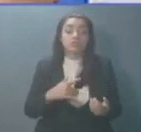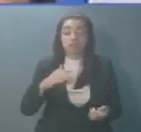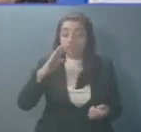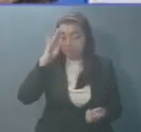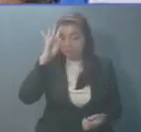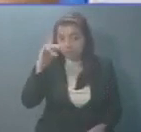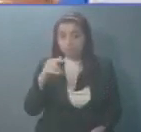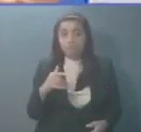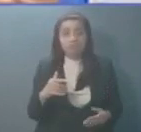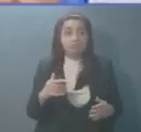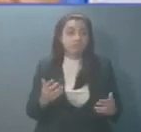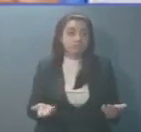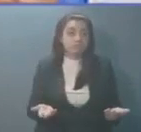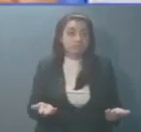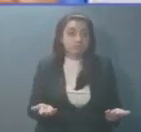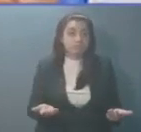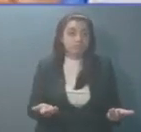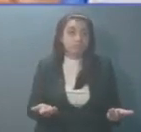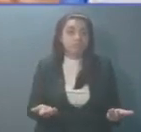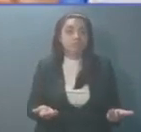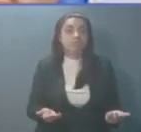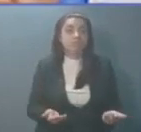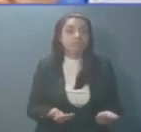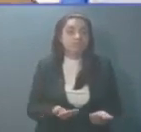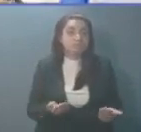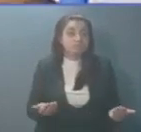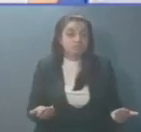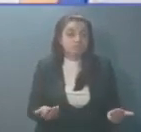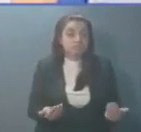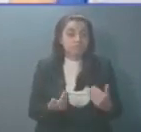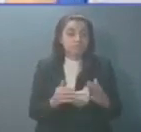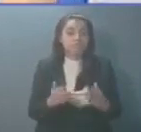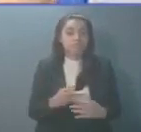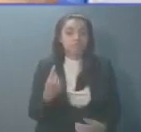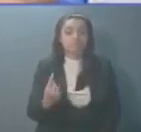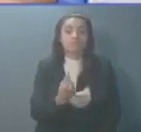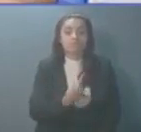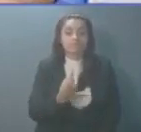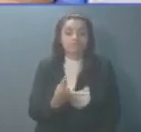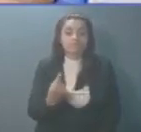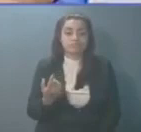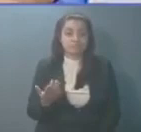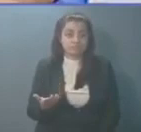difamar, calumniar a muchas personas,